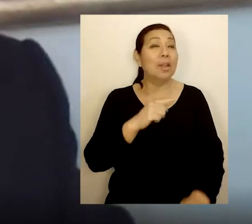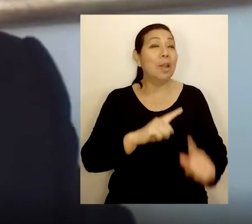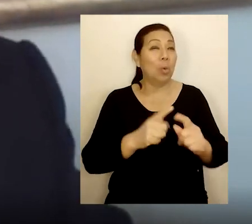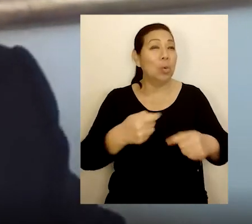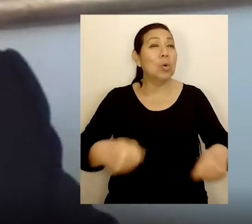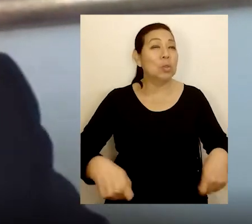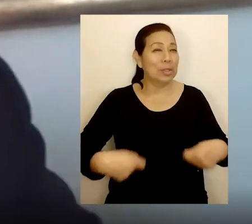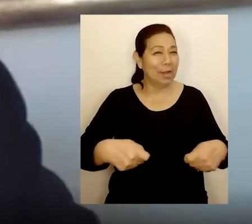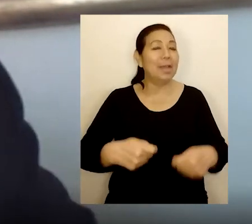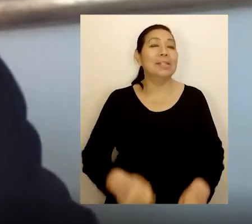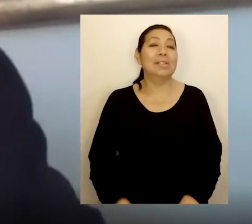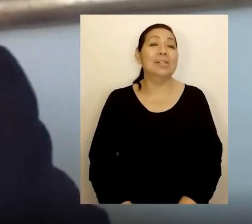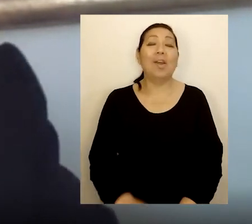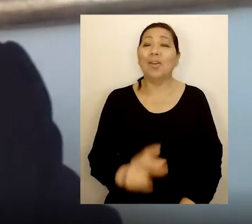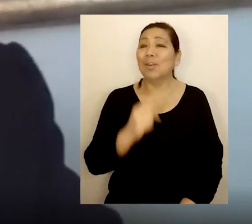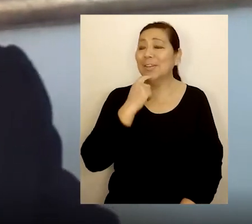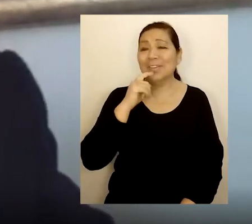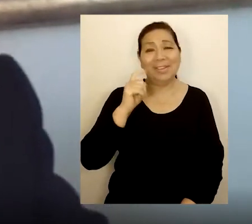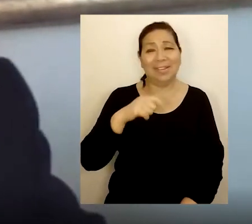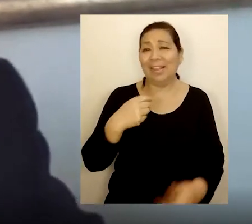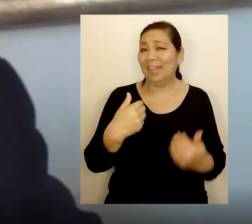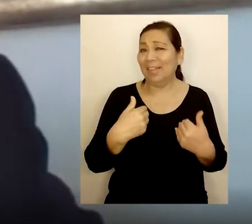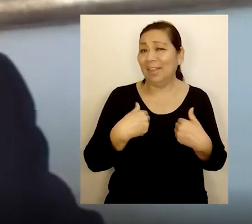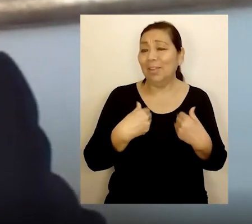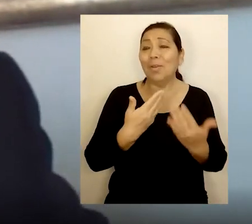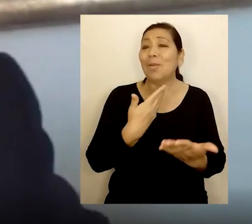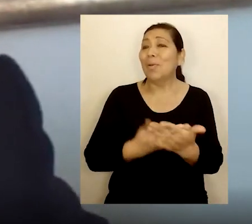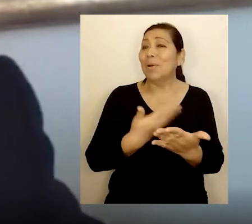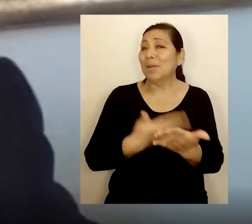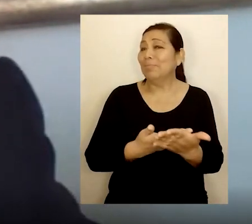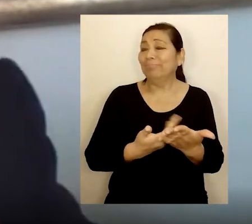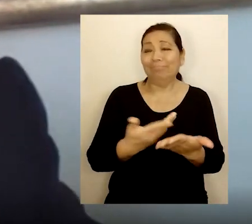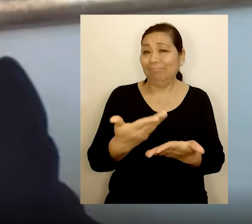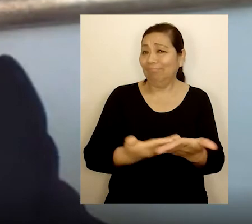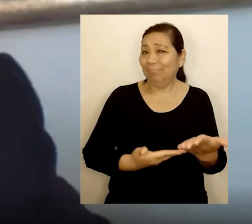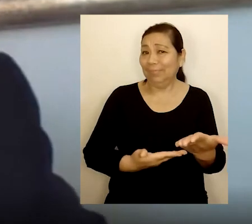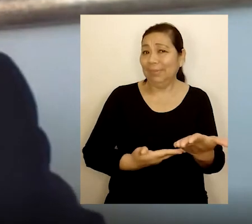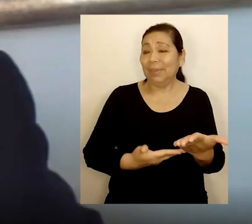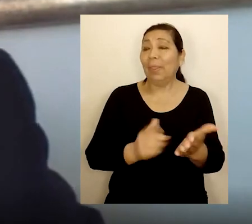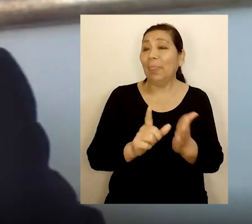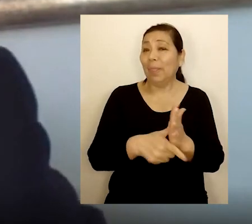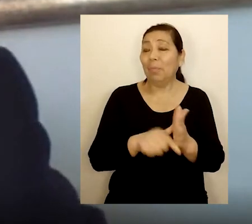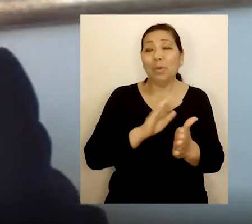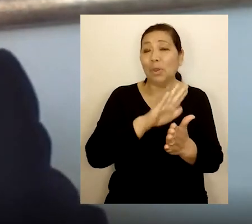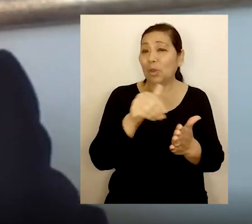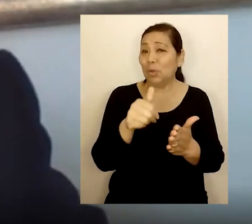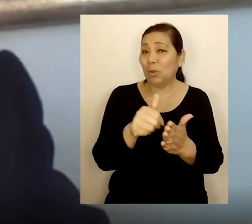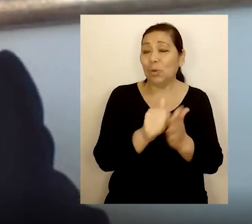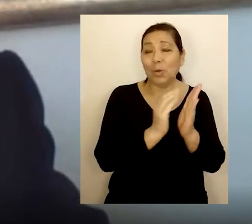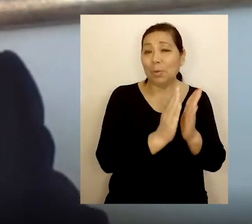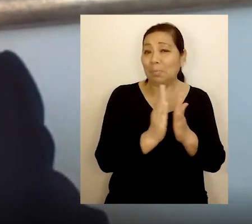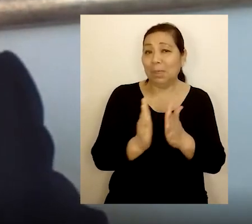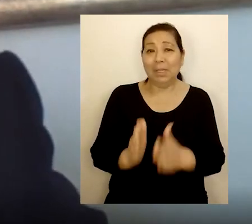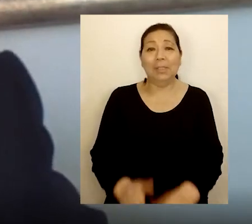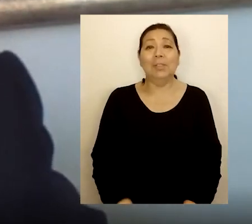algunos gastos que no necesariamente tienen un comprobante y que se derivan después de toda una operación